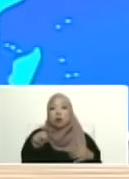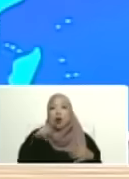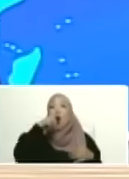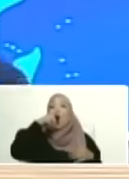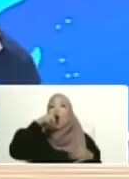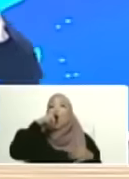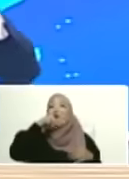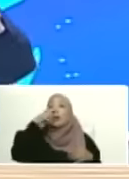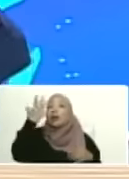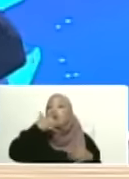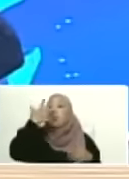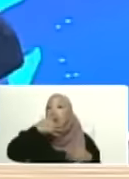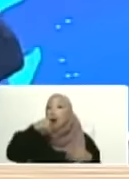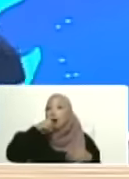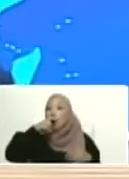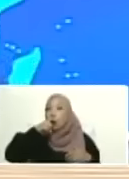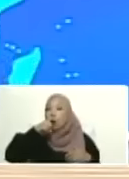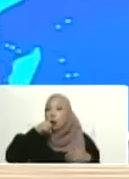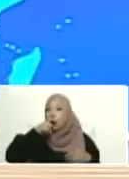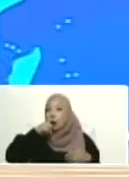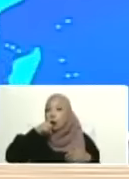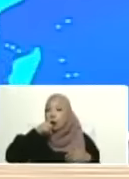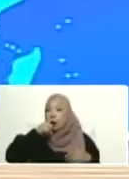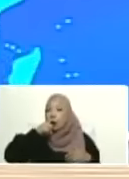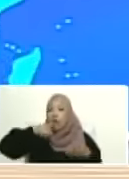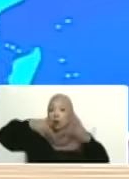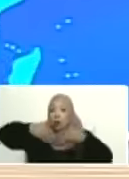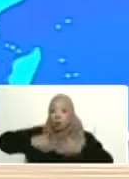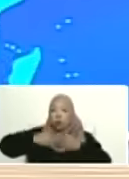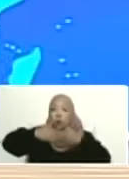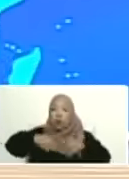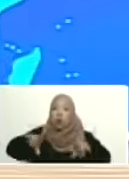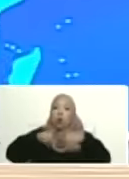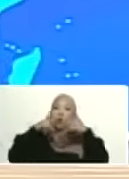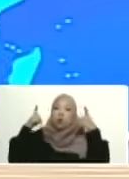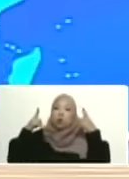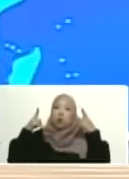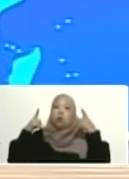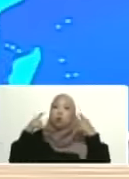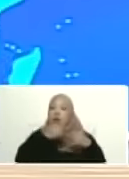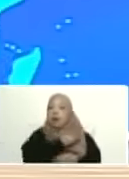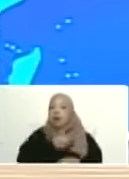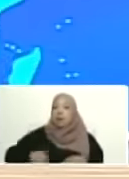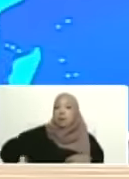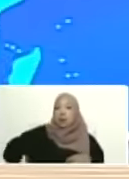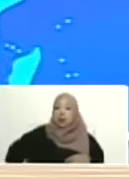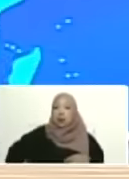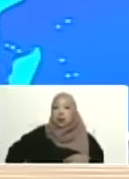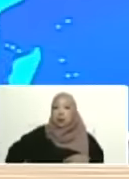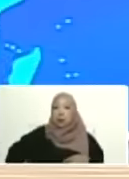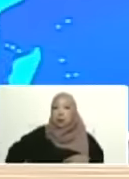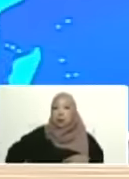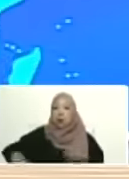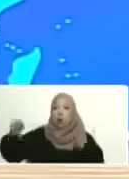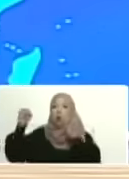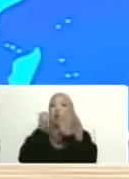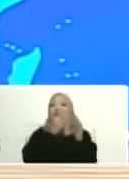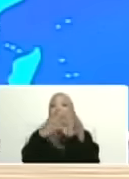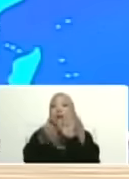y está saliendo de La Guaira en el barco y Juan Vicente Gómez se declara presidente, da el golpe de